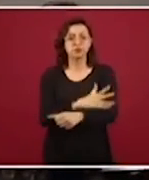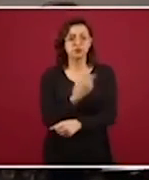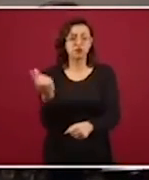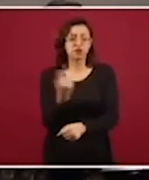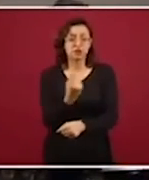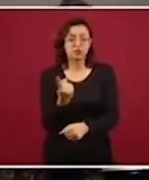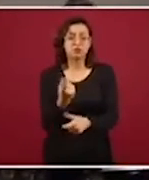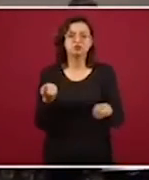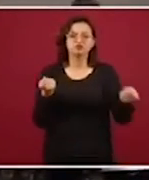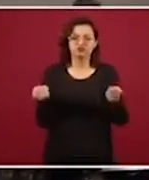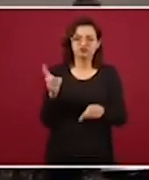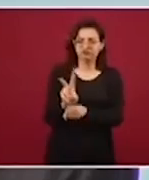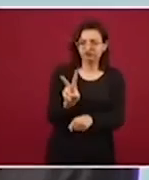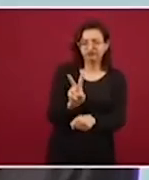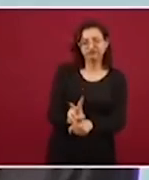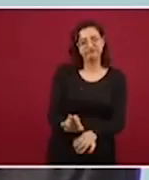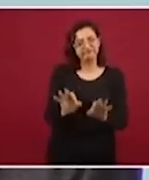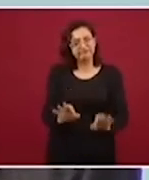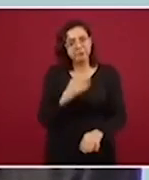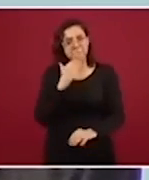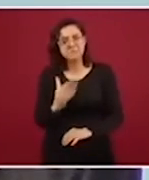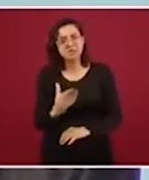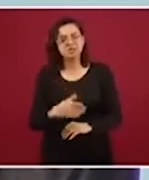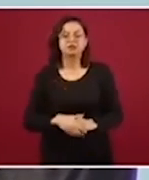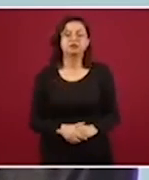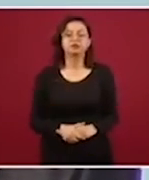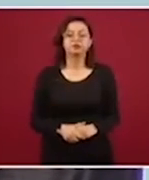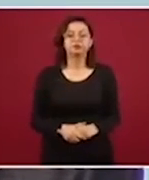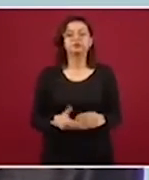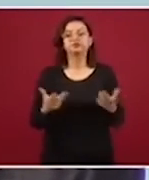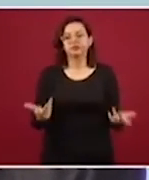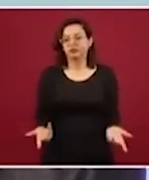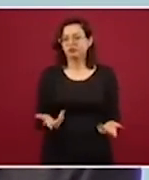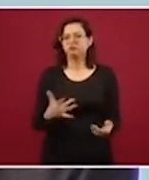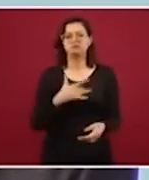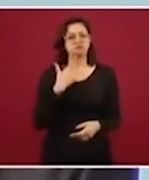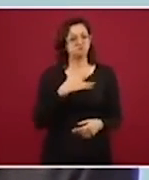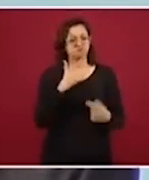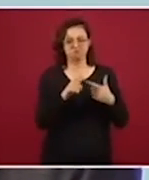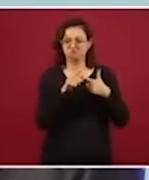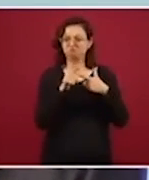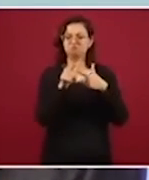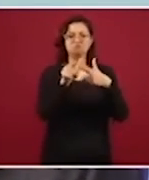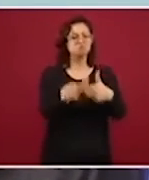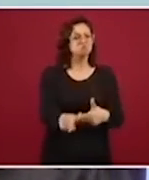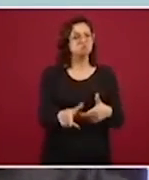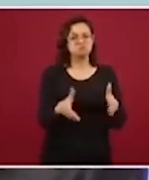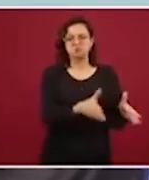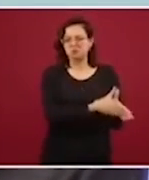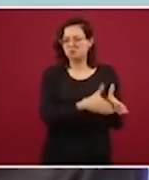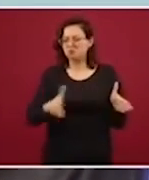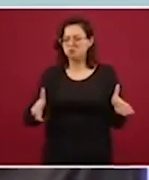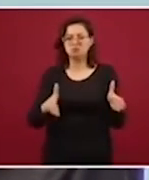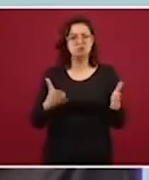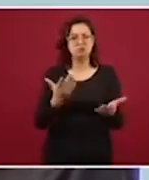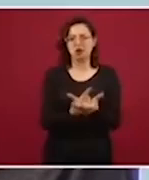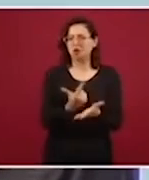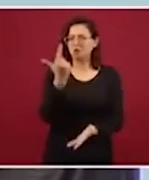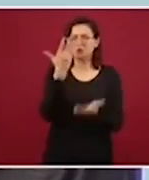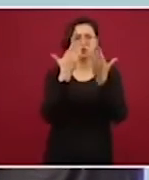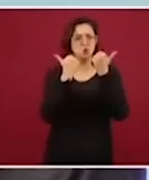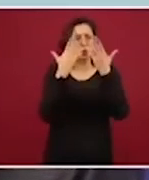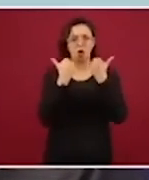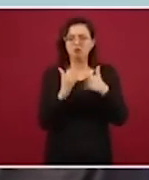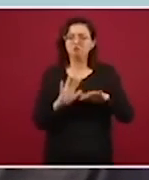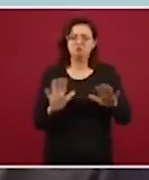es más efectivo seguiremos en el escenario 1 calculamos que por varias semanas en donde en tanto en el mundo entero haya